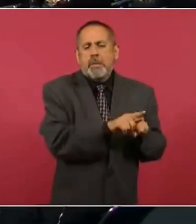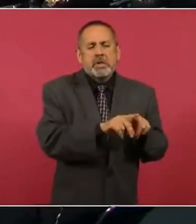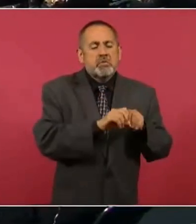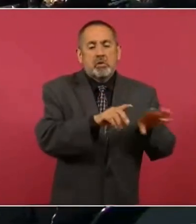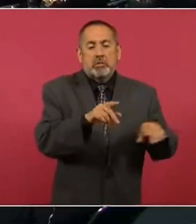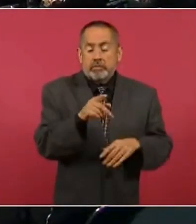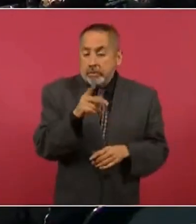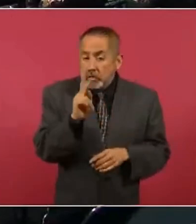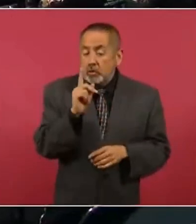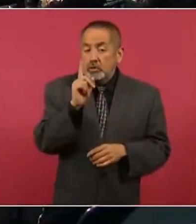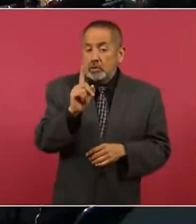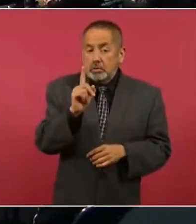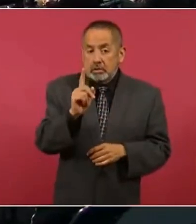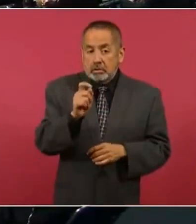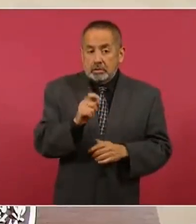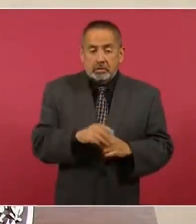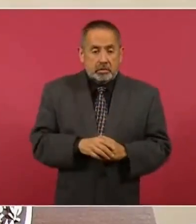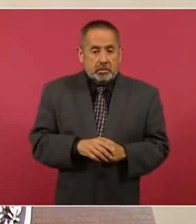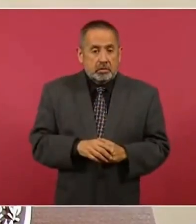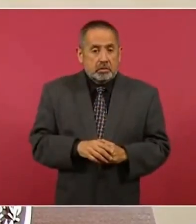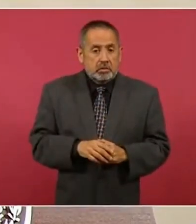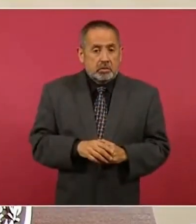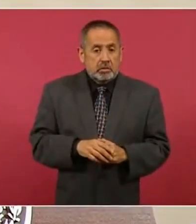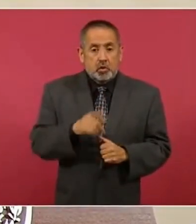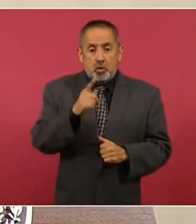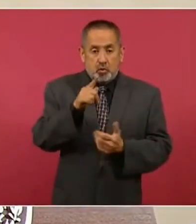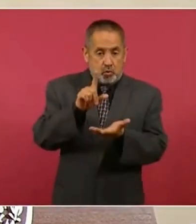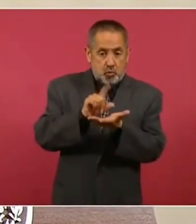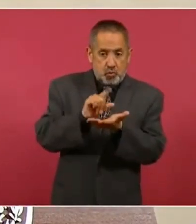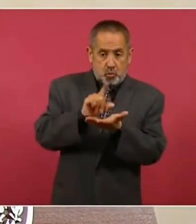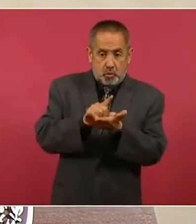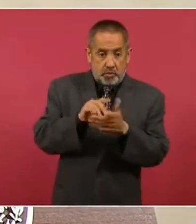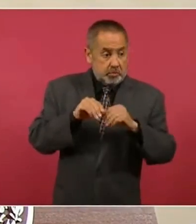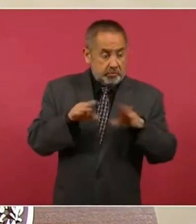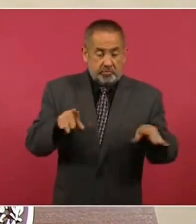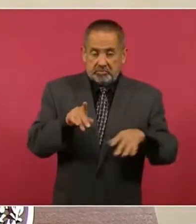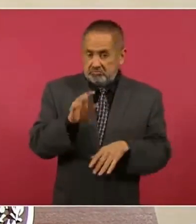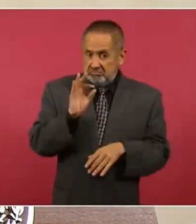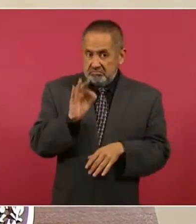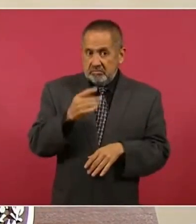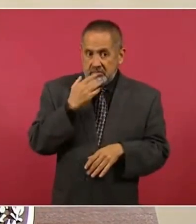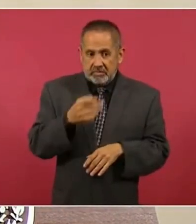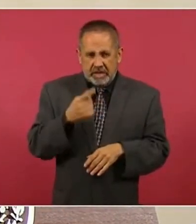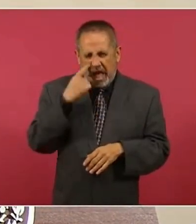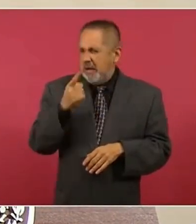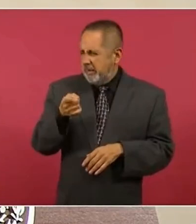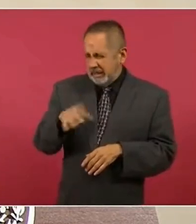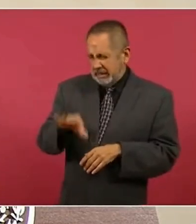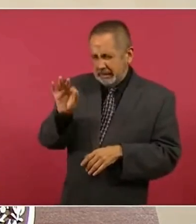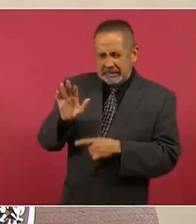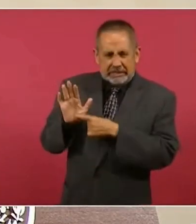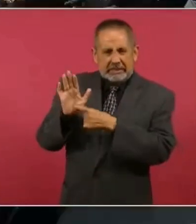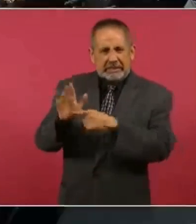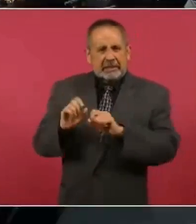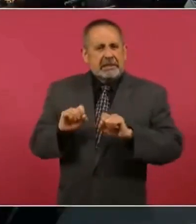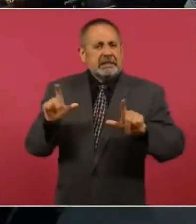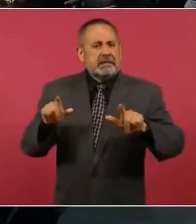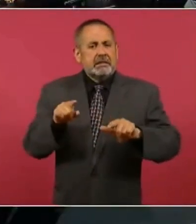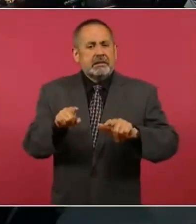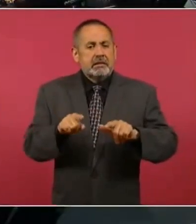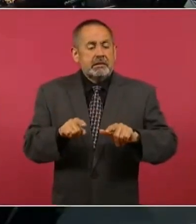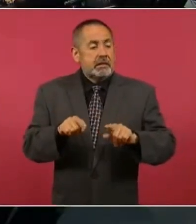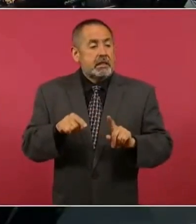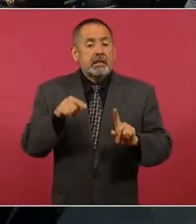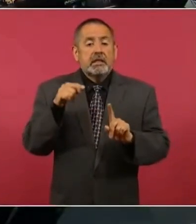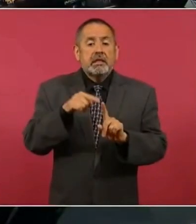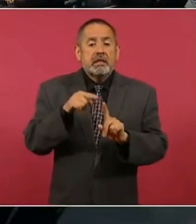Pero hay un mensaje, un tweet, que a ver si lo encuentras, del que